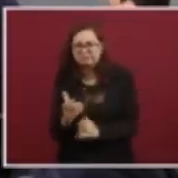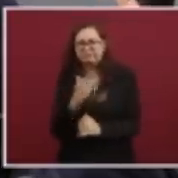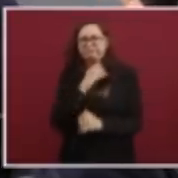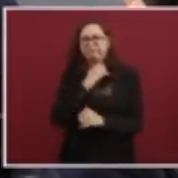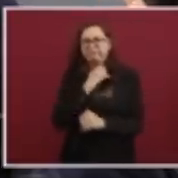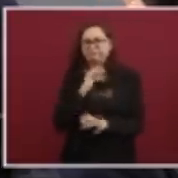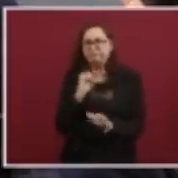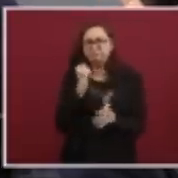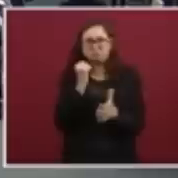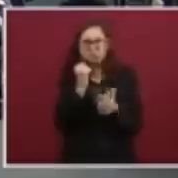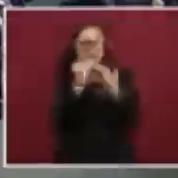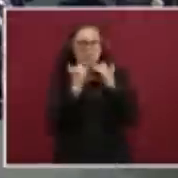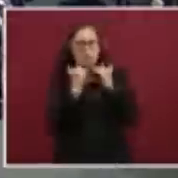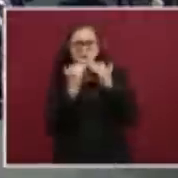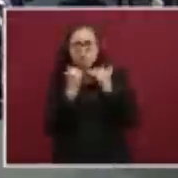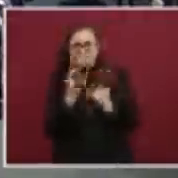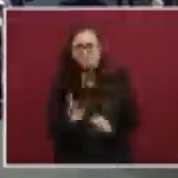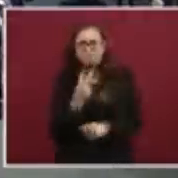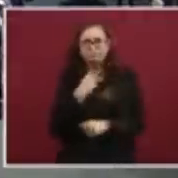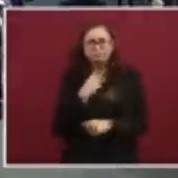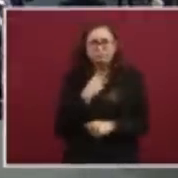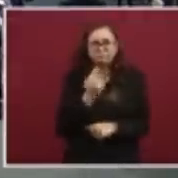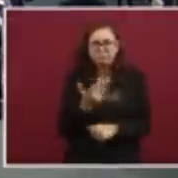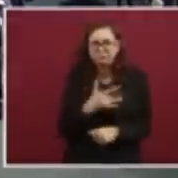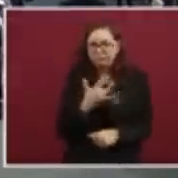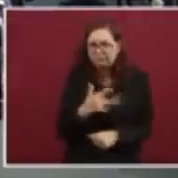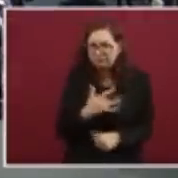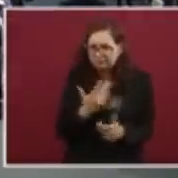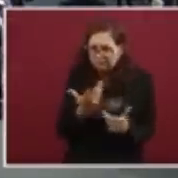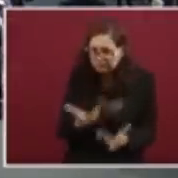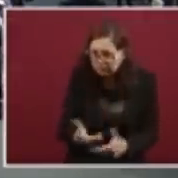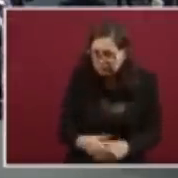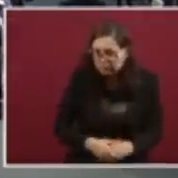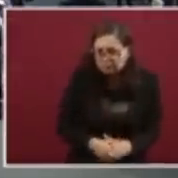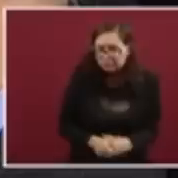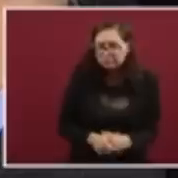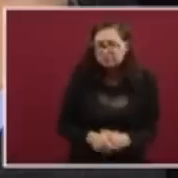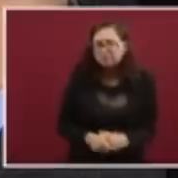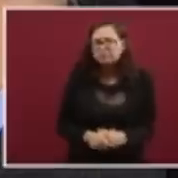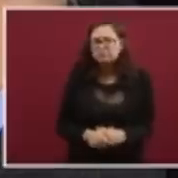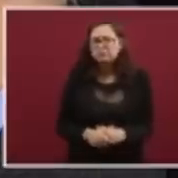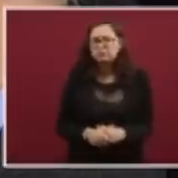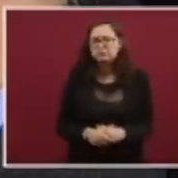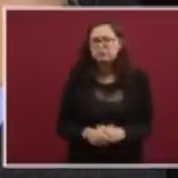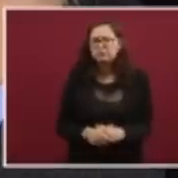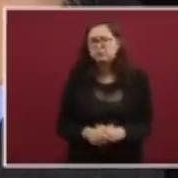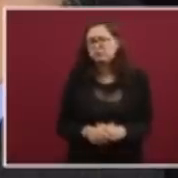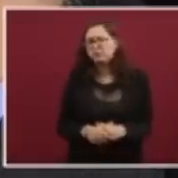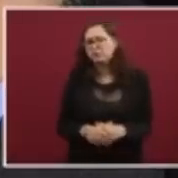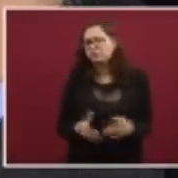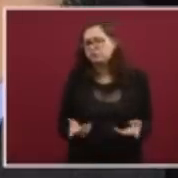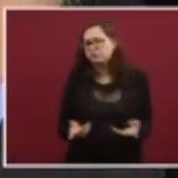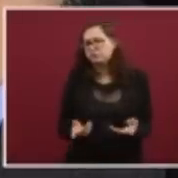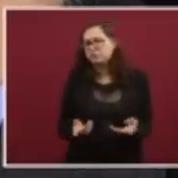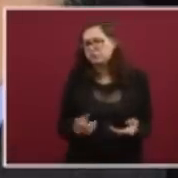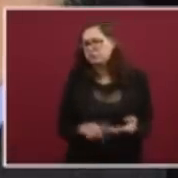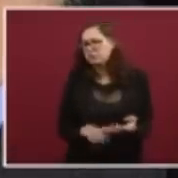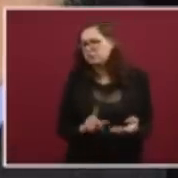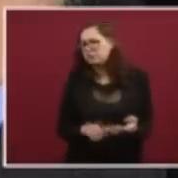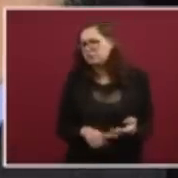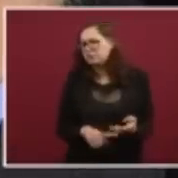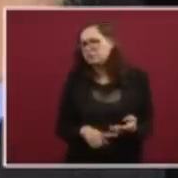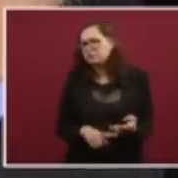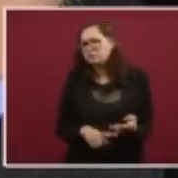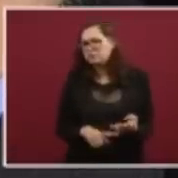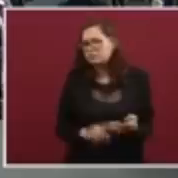el tema presupuestal? Y Hacienda también. ¿Cuál es el hay posibilidades